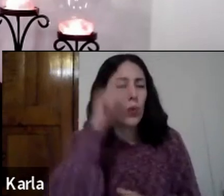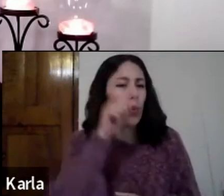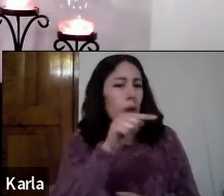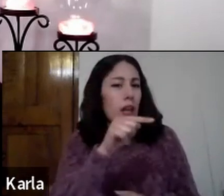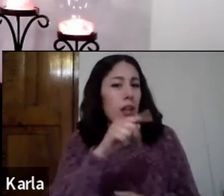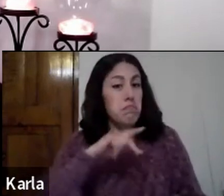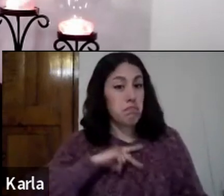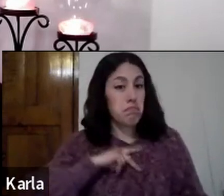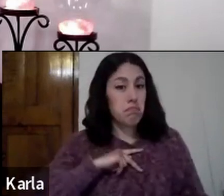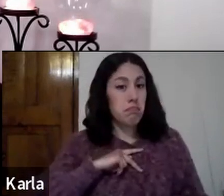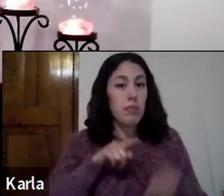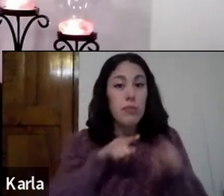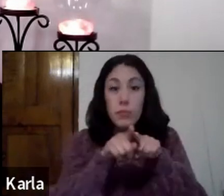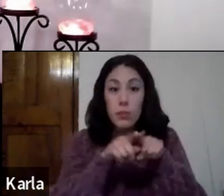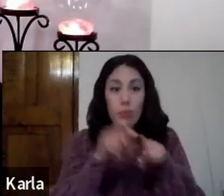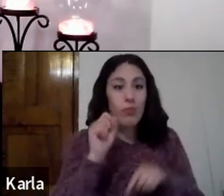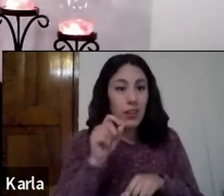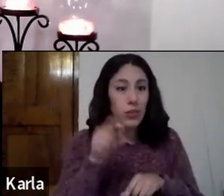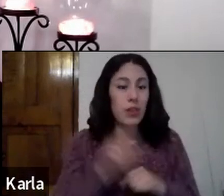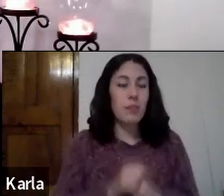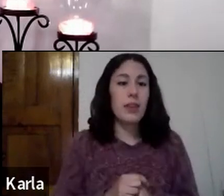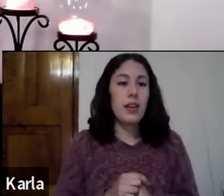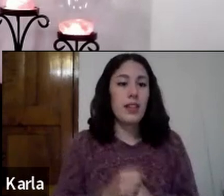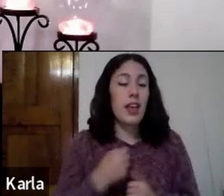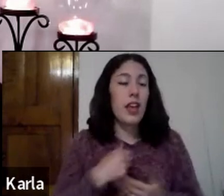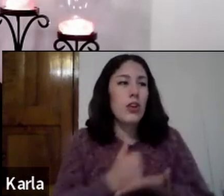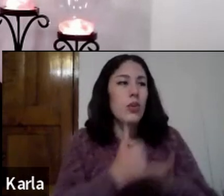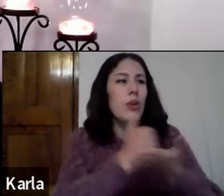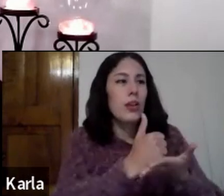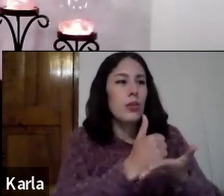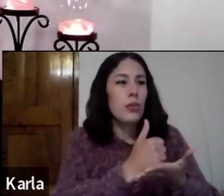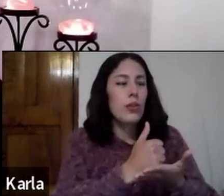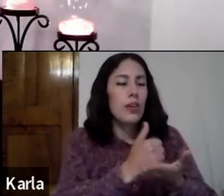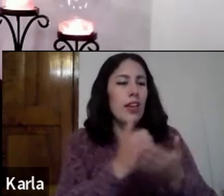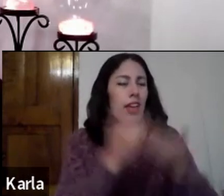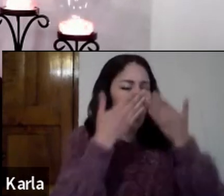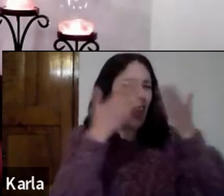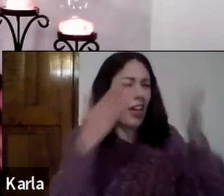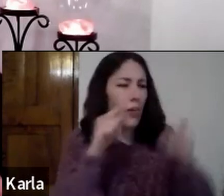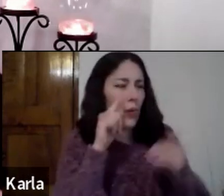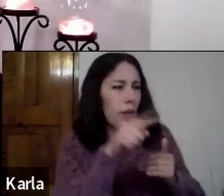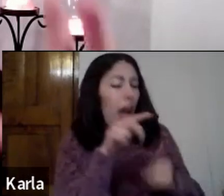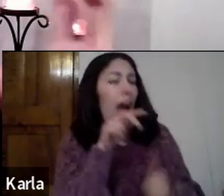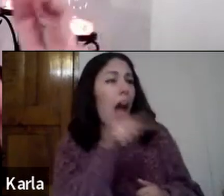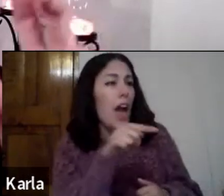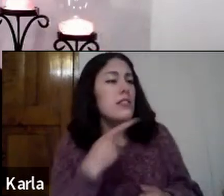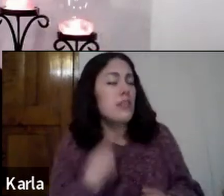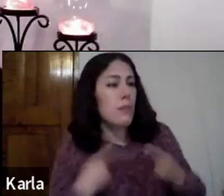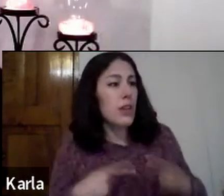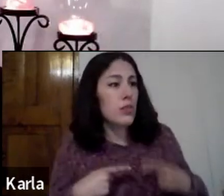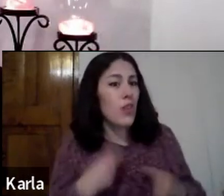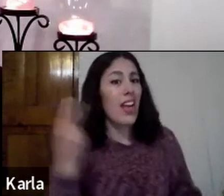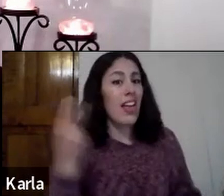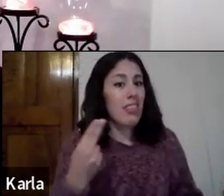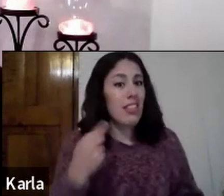ser que no y que no esté yo mirando así que pues como